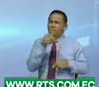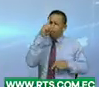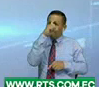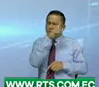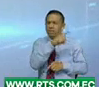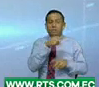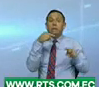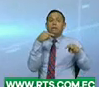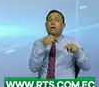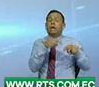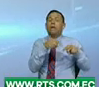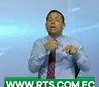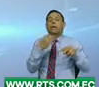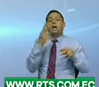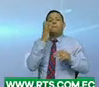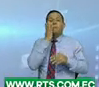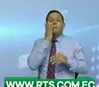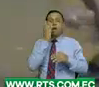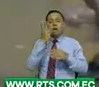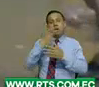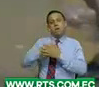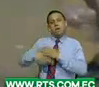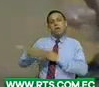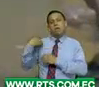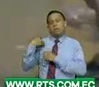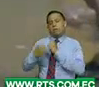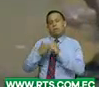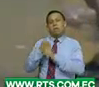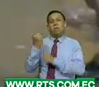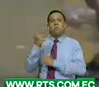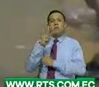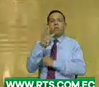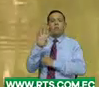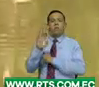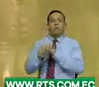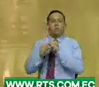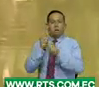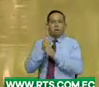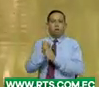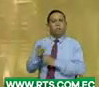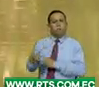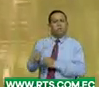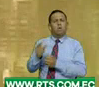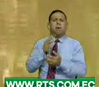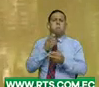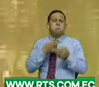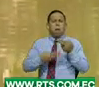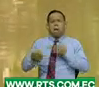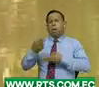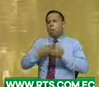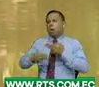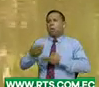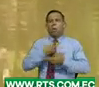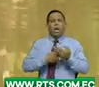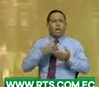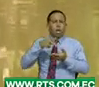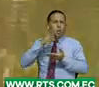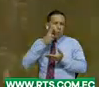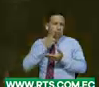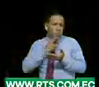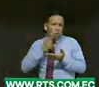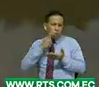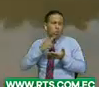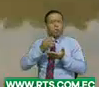madre de un joven de 24 años se ganaba la vida vendiendo postres en el sector de los helechos donde habitaba